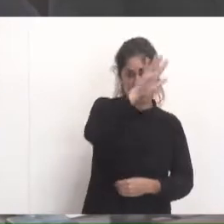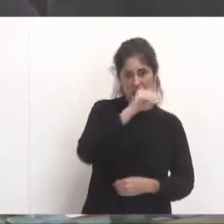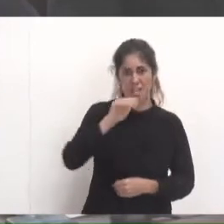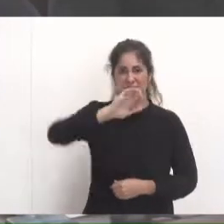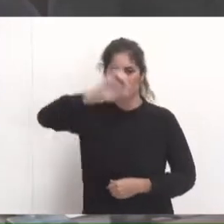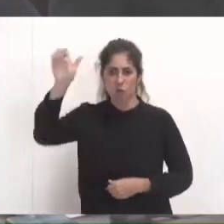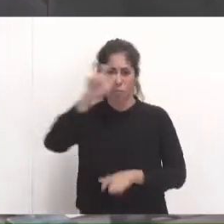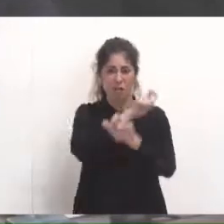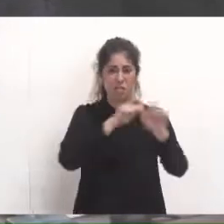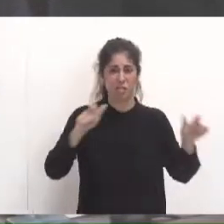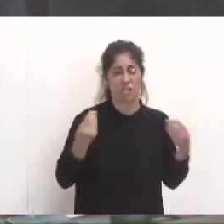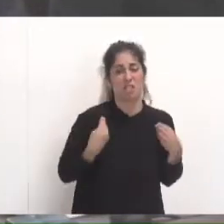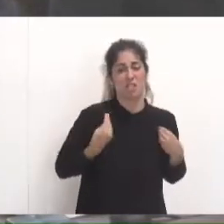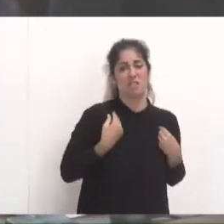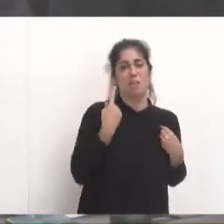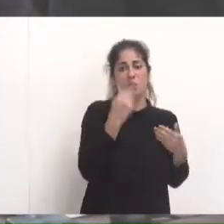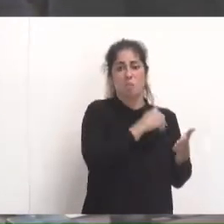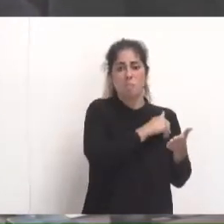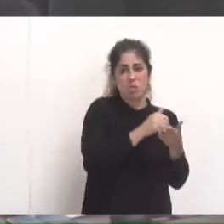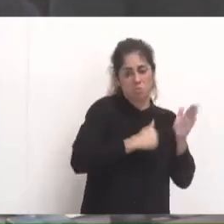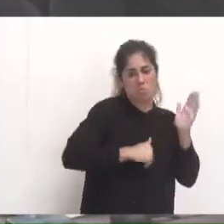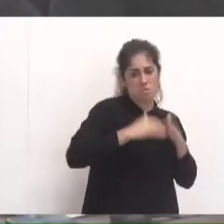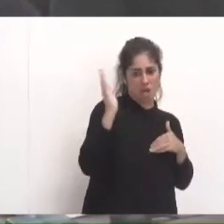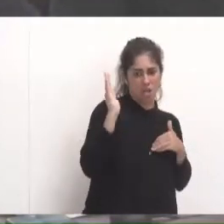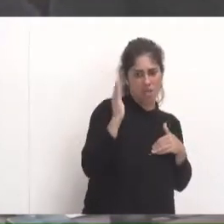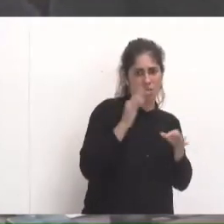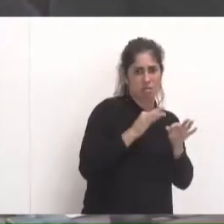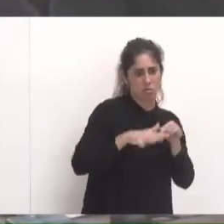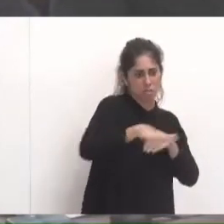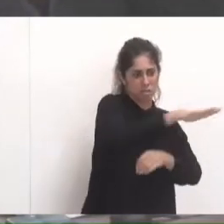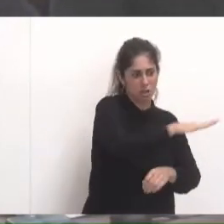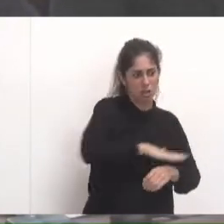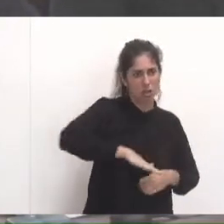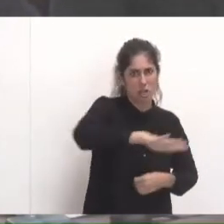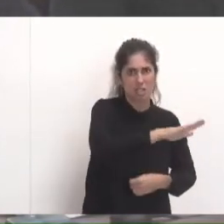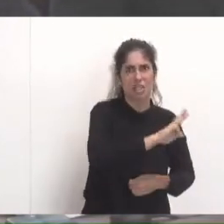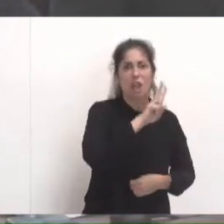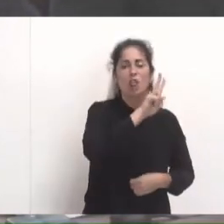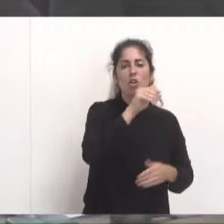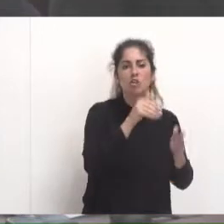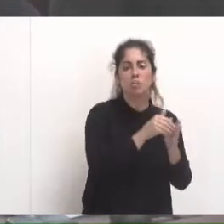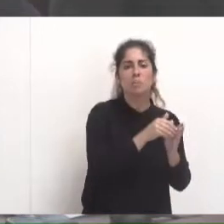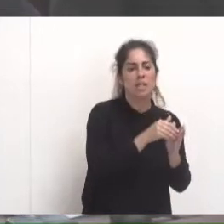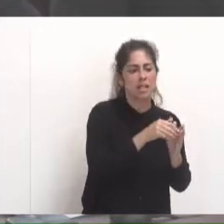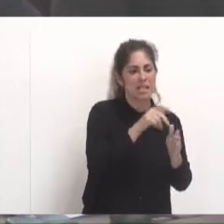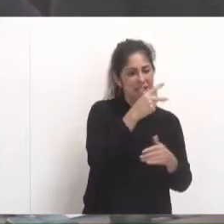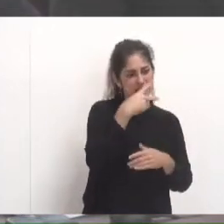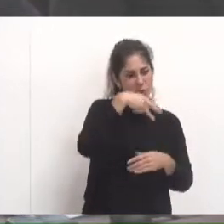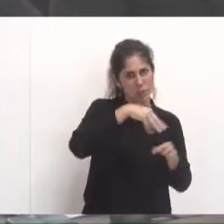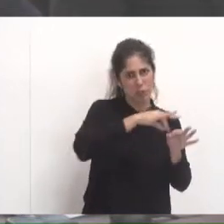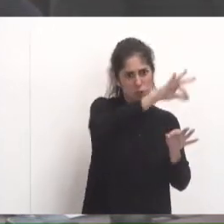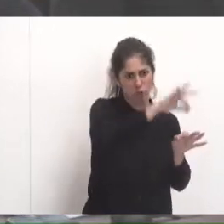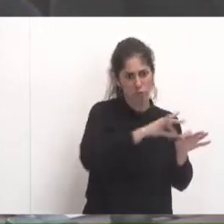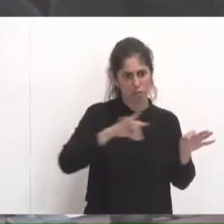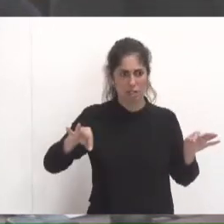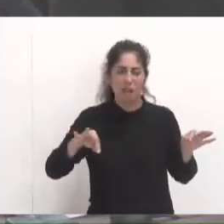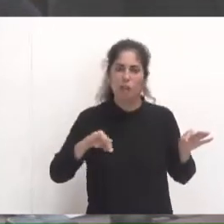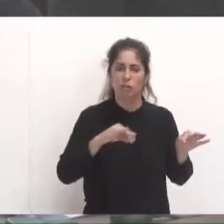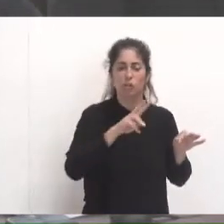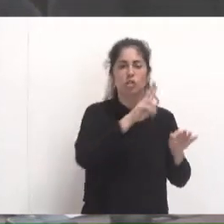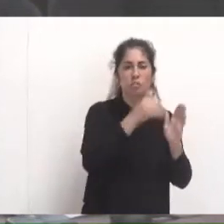1 millón de habitantes en un ámbito de 1.500, 2.000 kilómetros cuadrados como es la isla de Tenerife, disponen de sistemas ferroviarios.